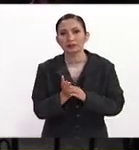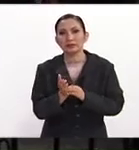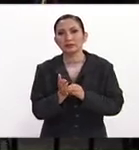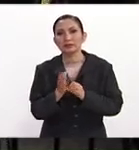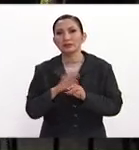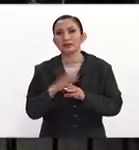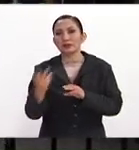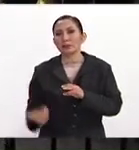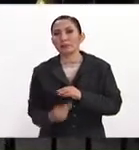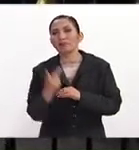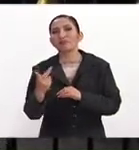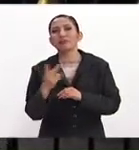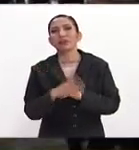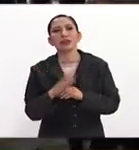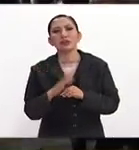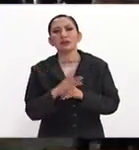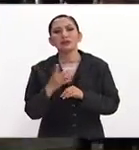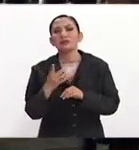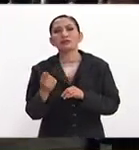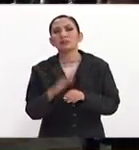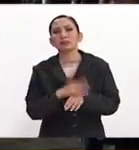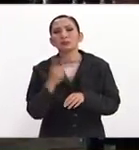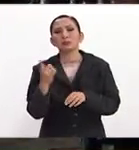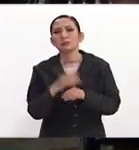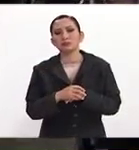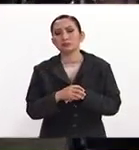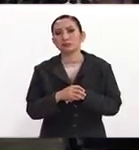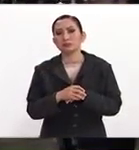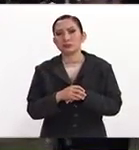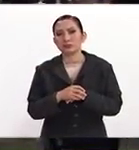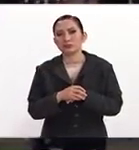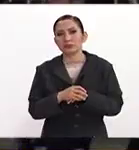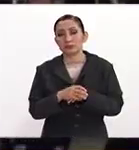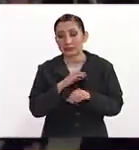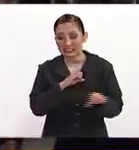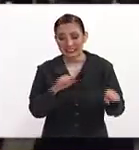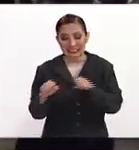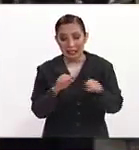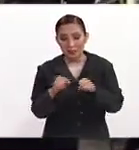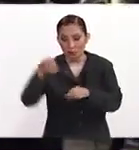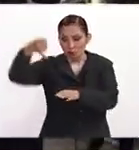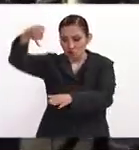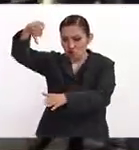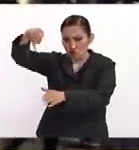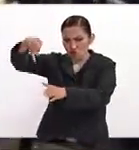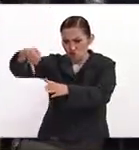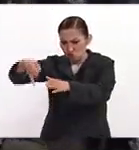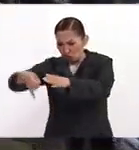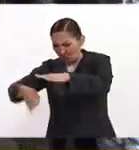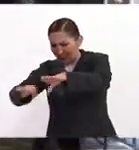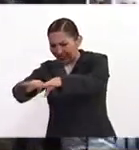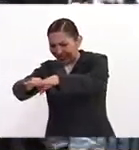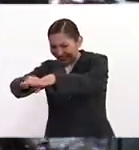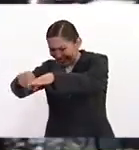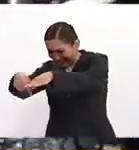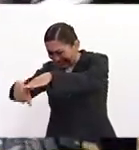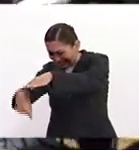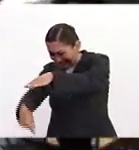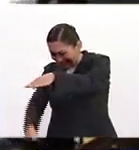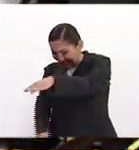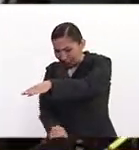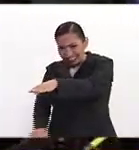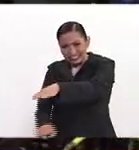preocupación y angustia. ¿Por qué? Porque el sismo es profundo, porque el sismo está en el